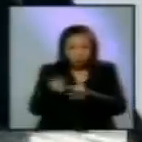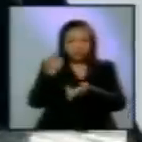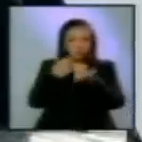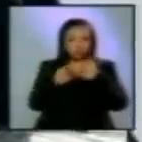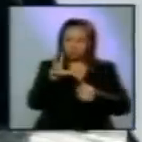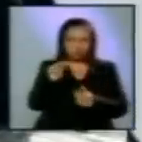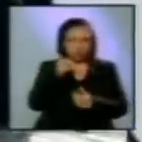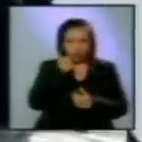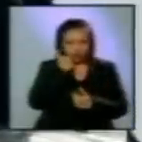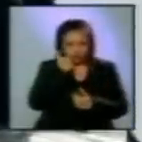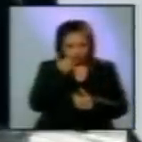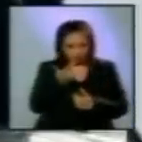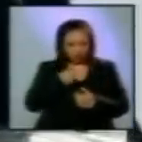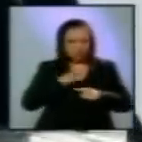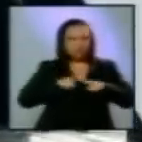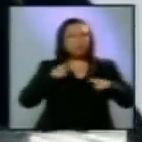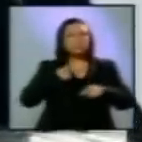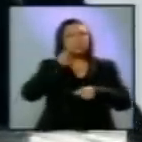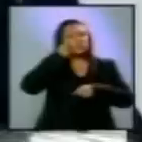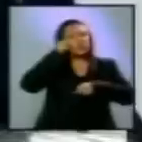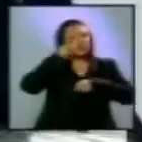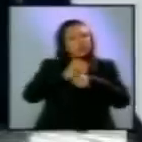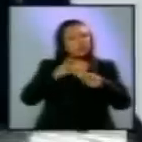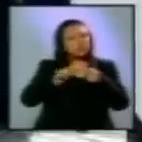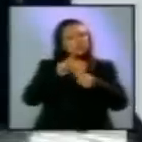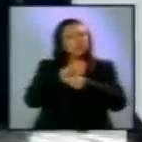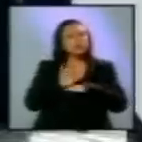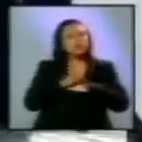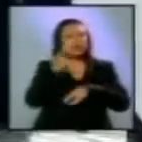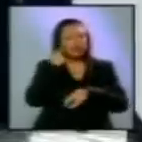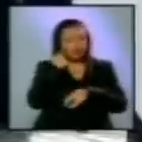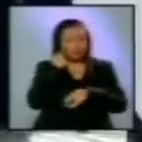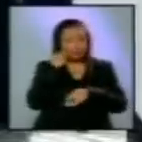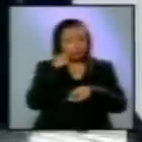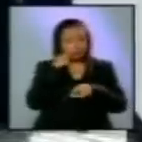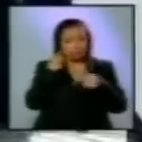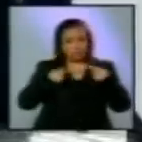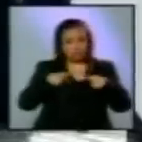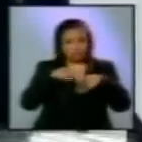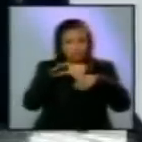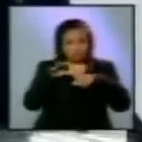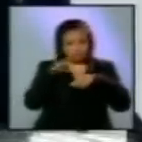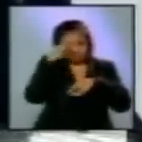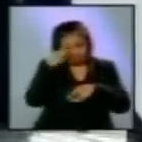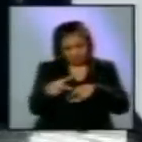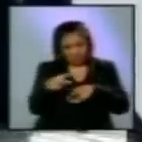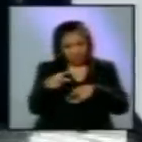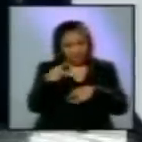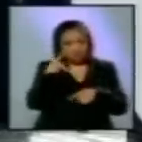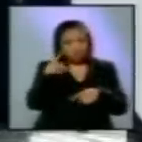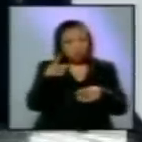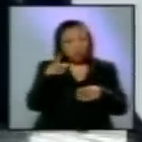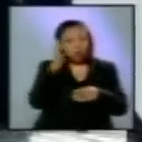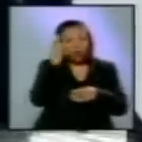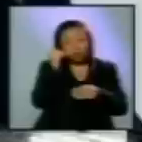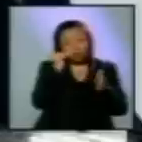en mi gestión como secretaria de Desarrollo Social logramos que 9 millones de mexicanos superaran la pobreza. Mientras,